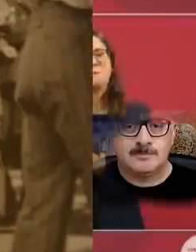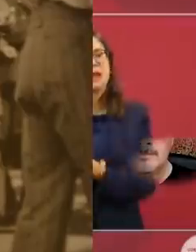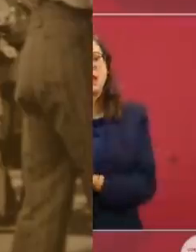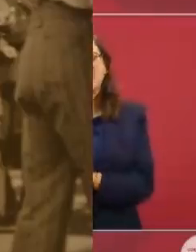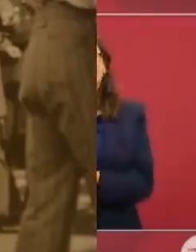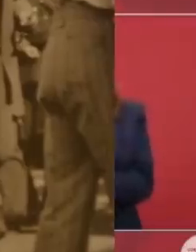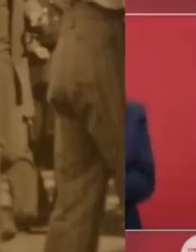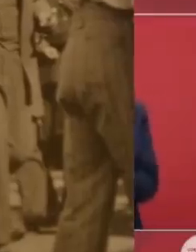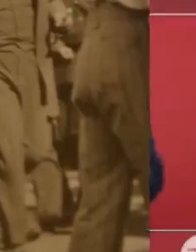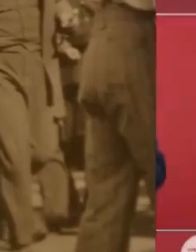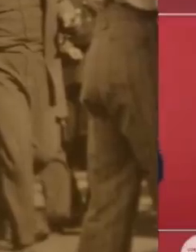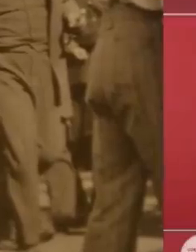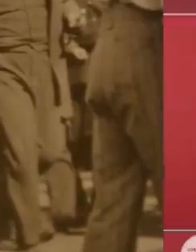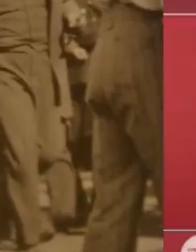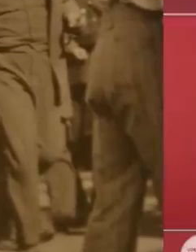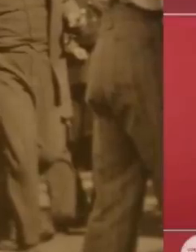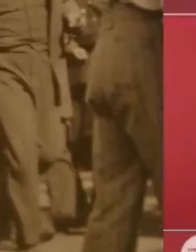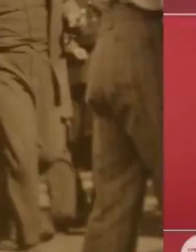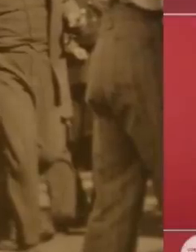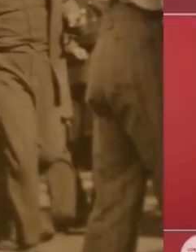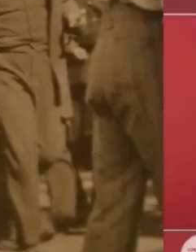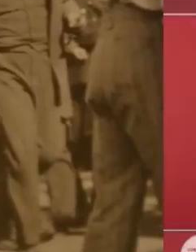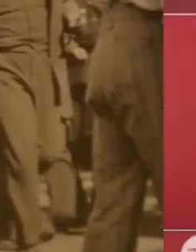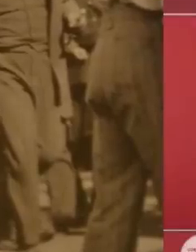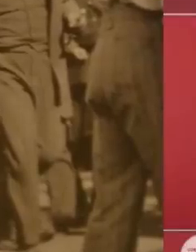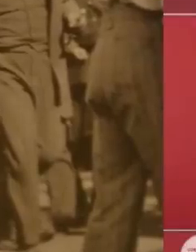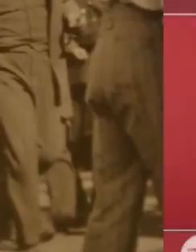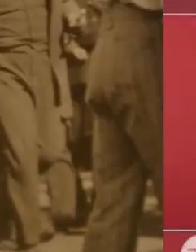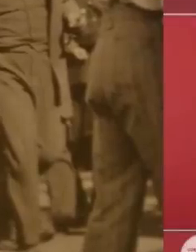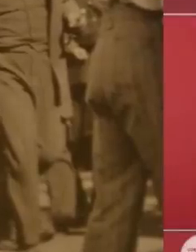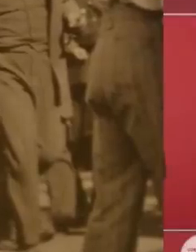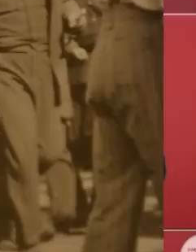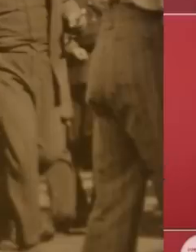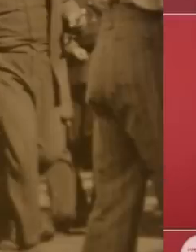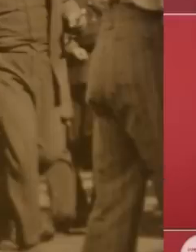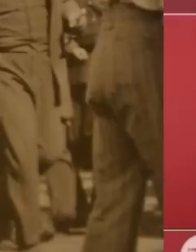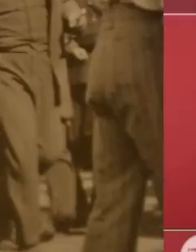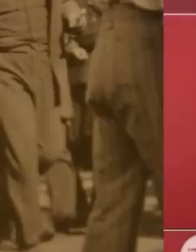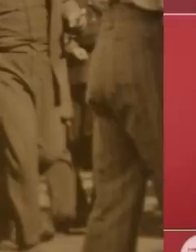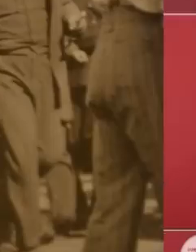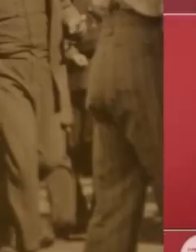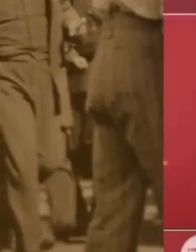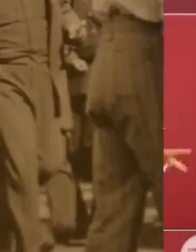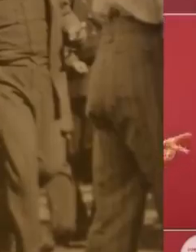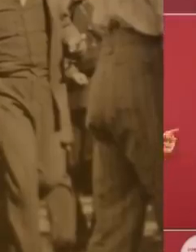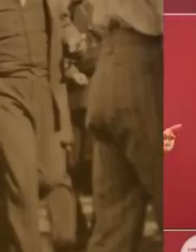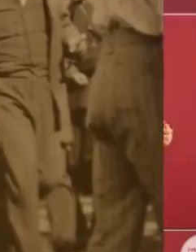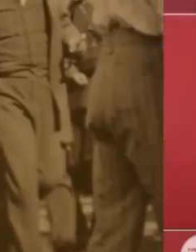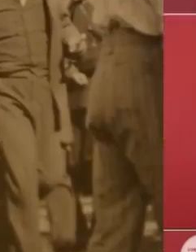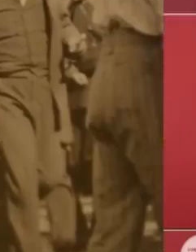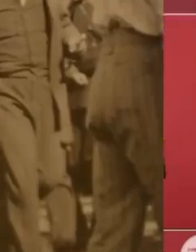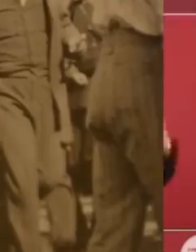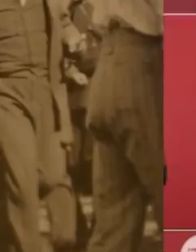significaban nada ante la avalancha de toda la prensa porfirista